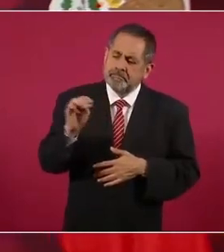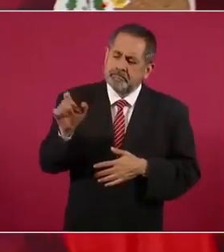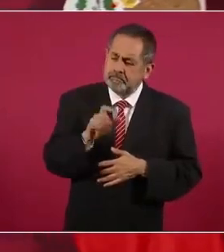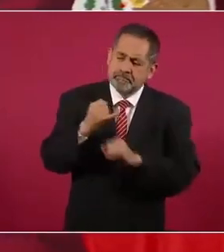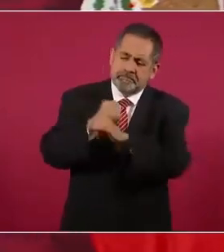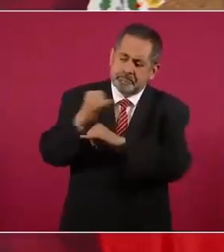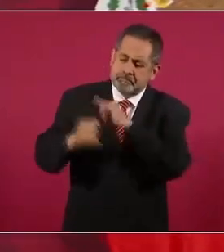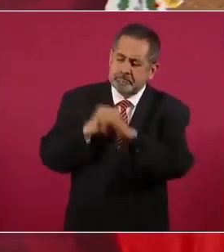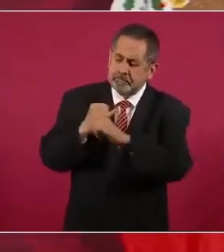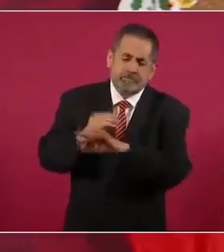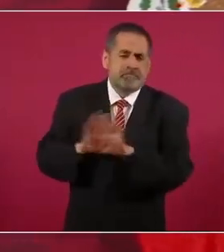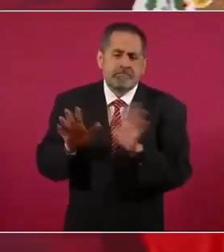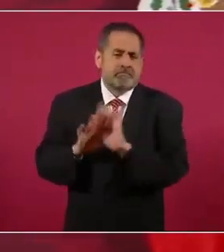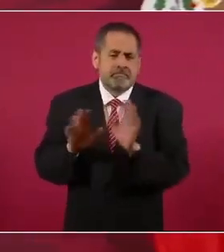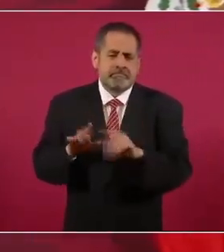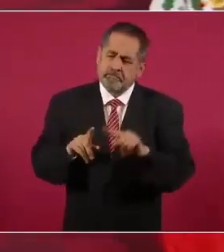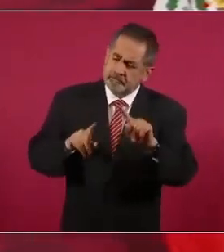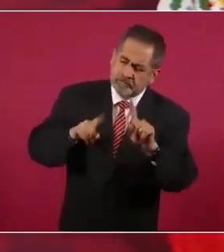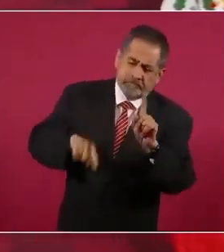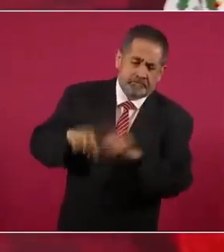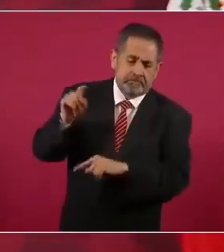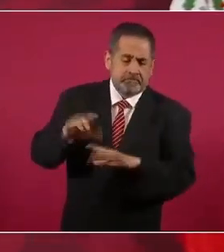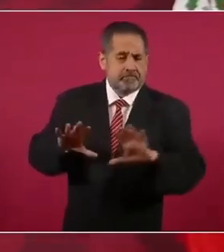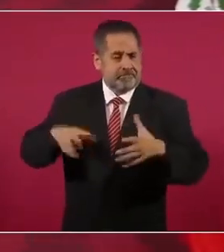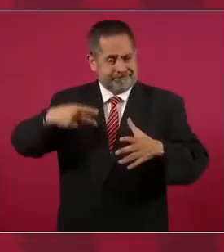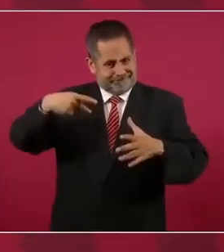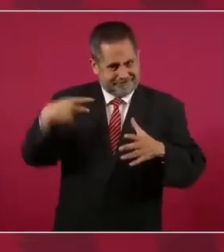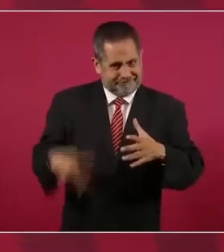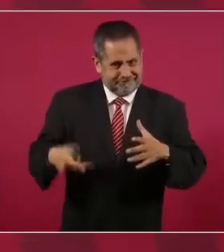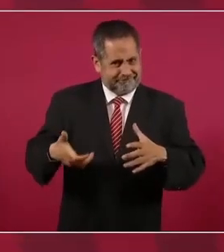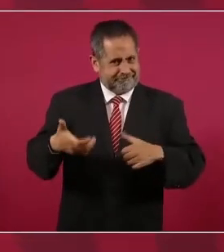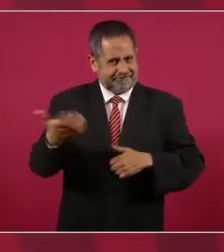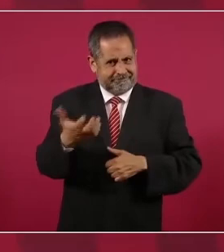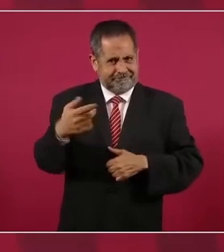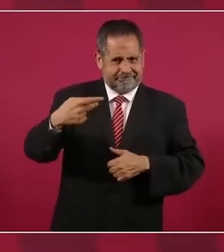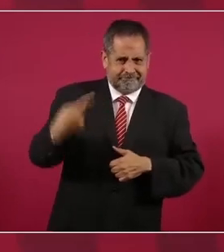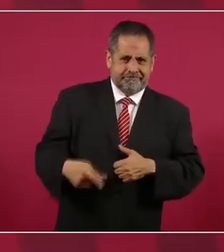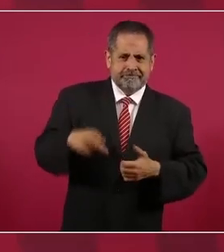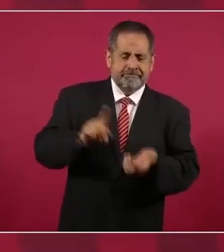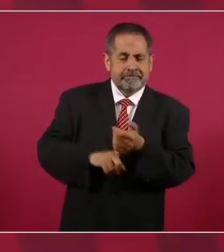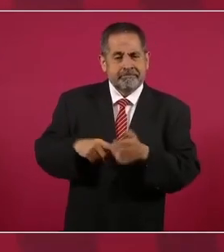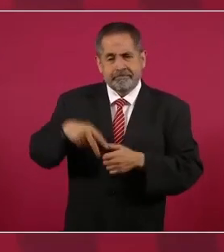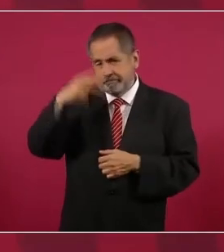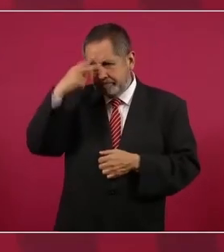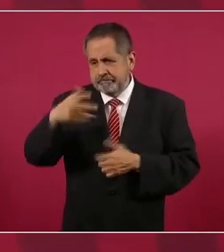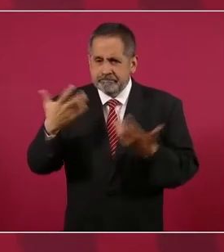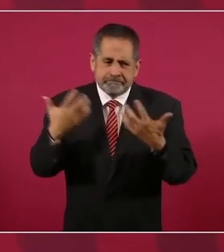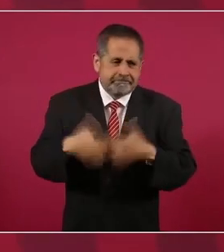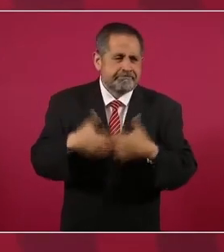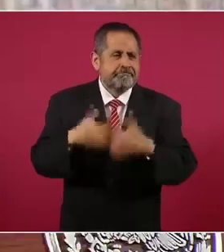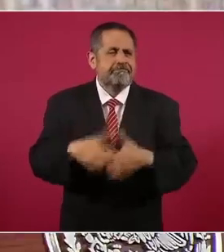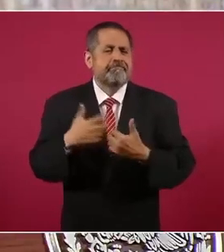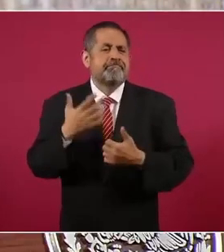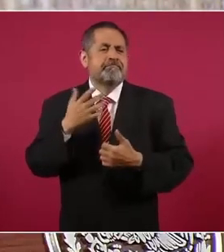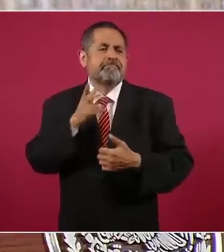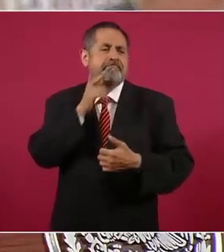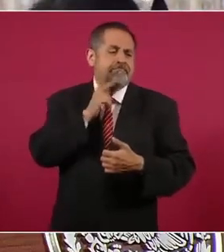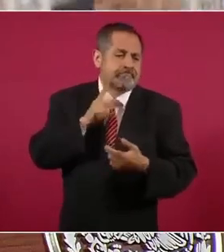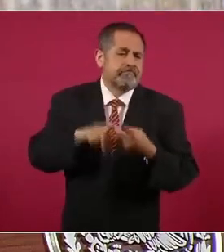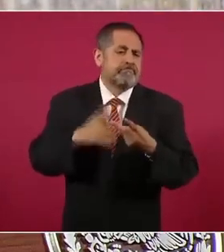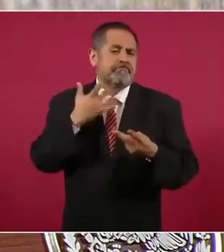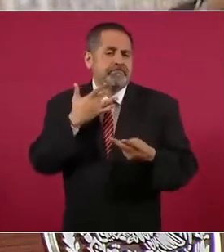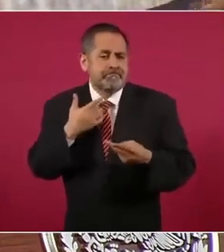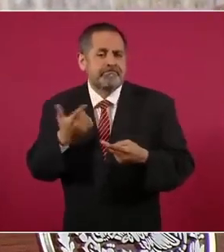el petróleo se va a procesar en nuestro país y se va a convertir en gasolinas y en diésel y va a